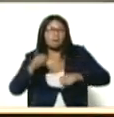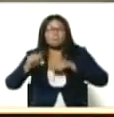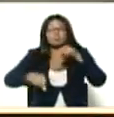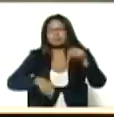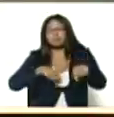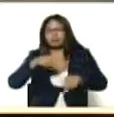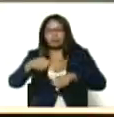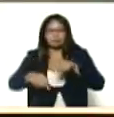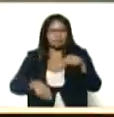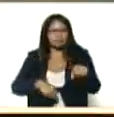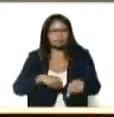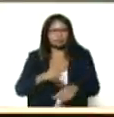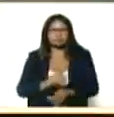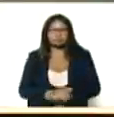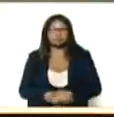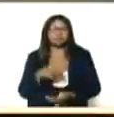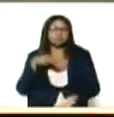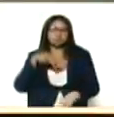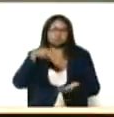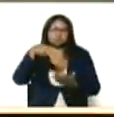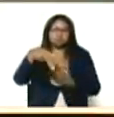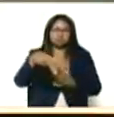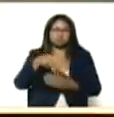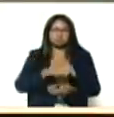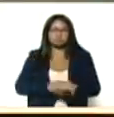bicicleta, a pie,